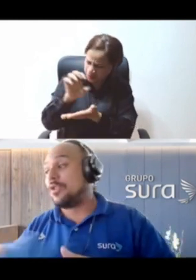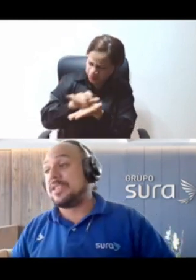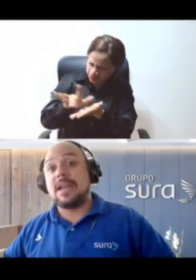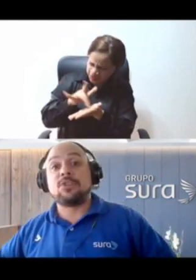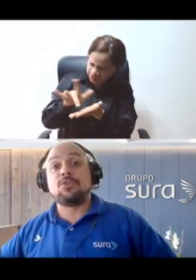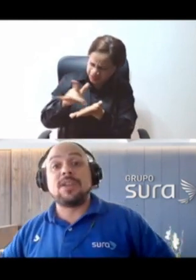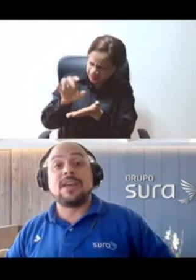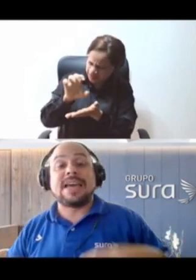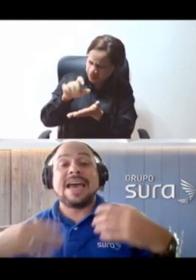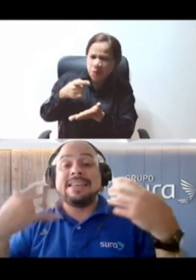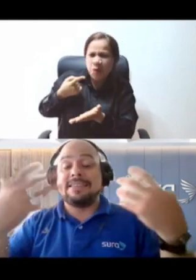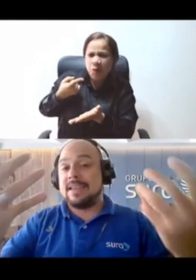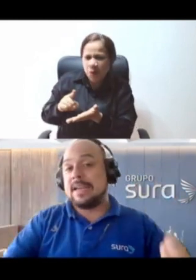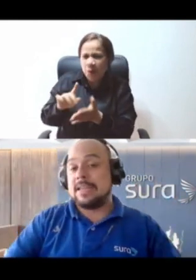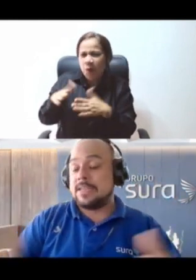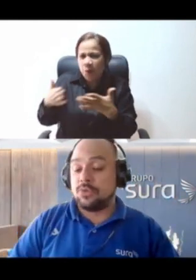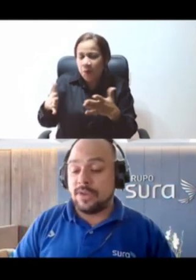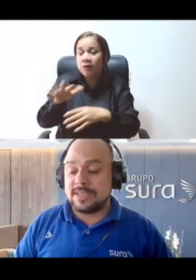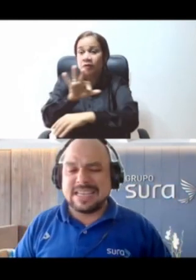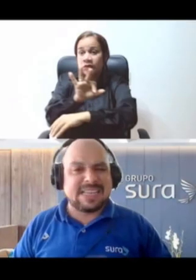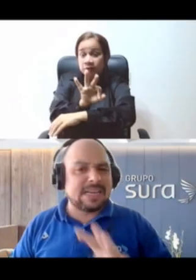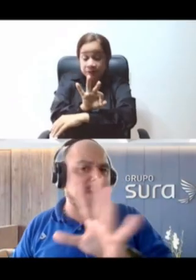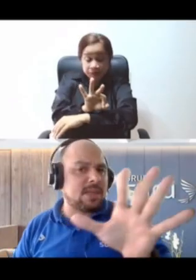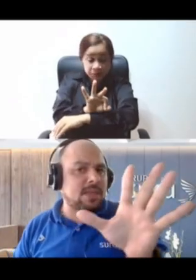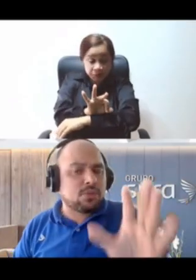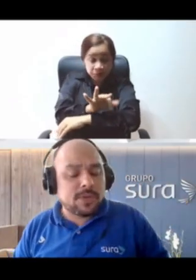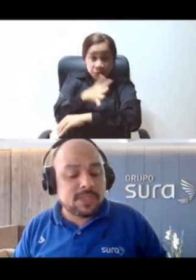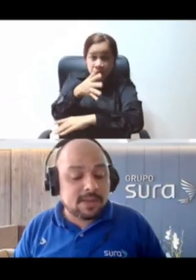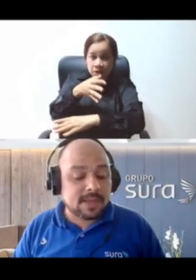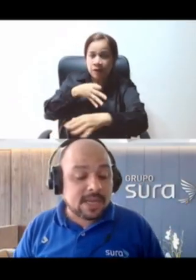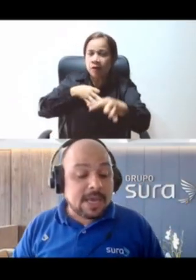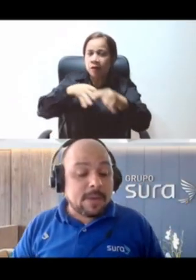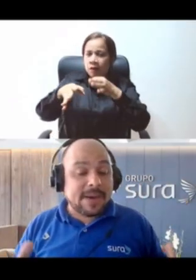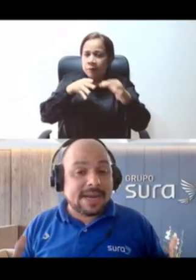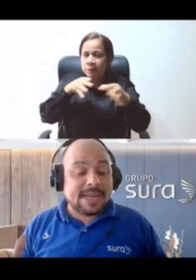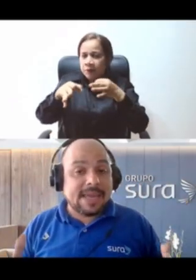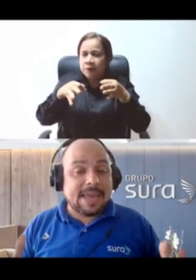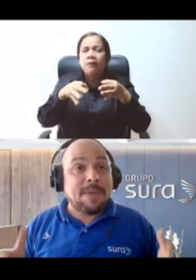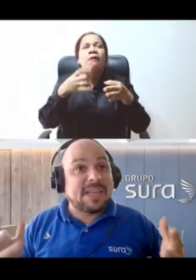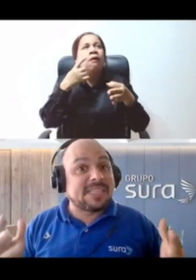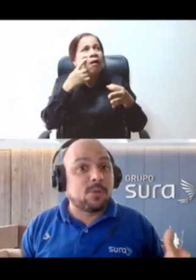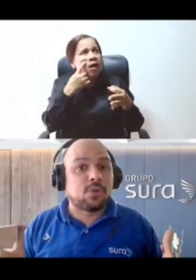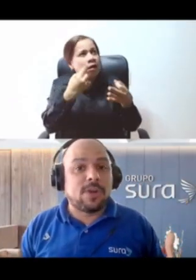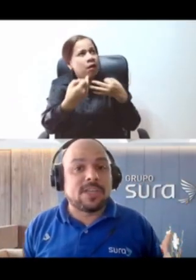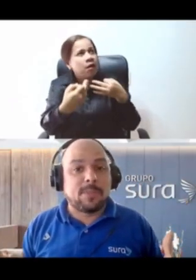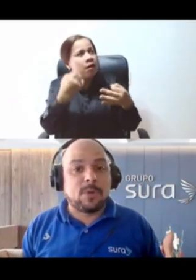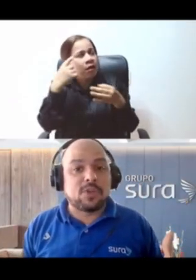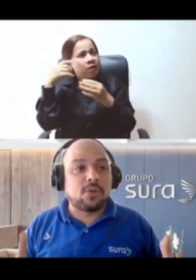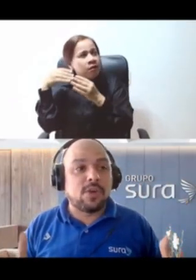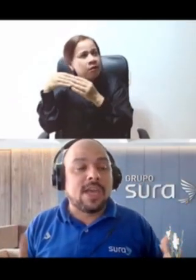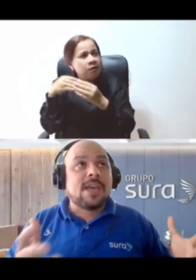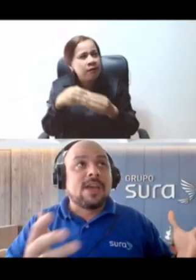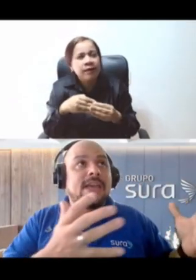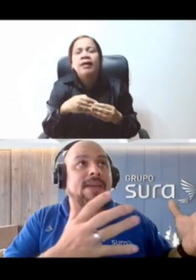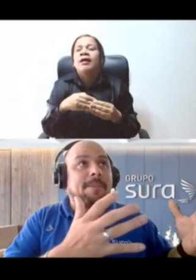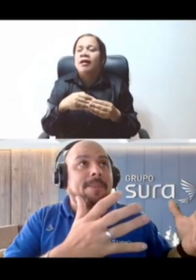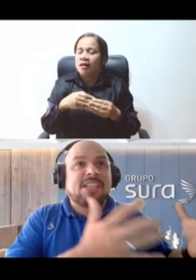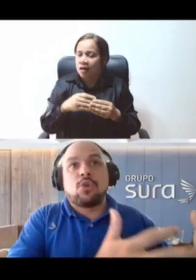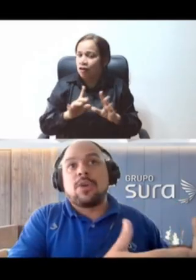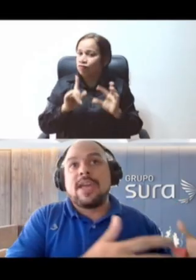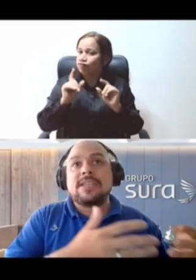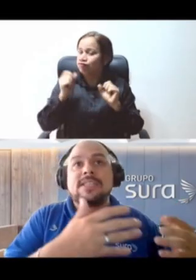emergencias. Vamos desde la virtualidad a entregarles a ustedes las herramientas suficientes para que empecemos con ese proceso de